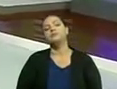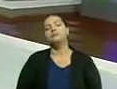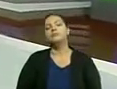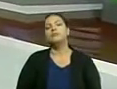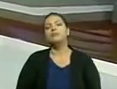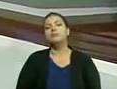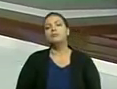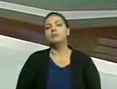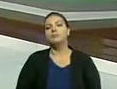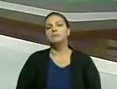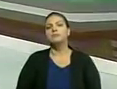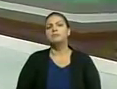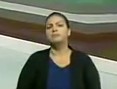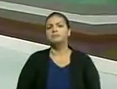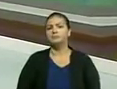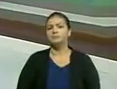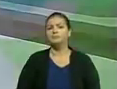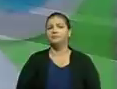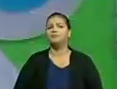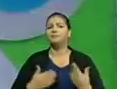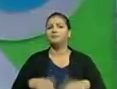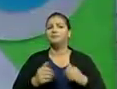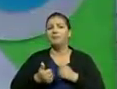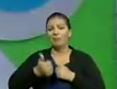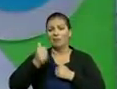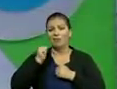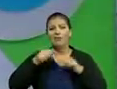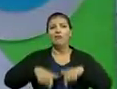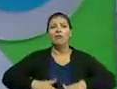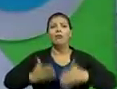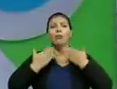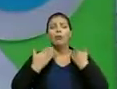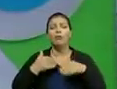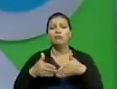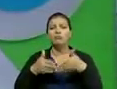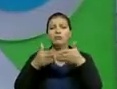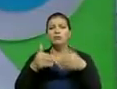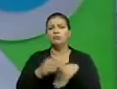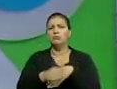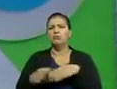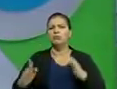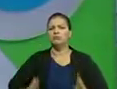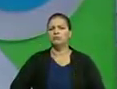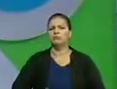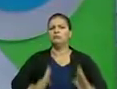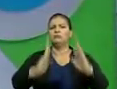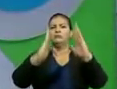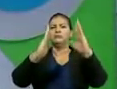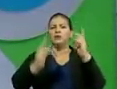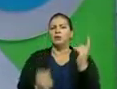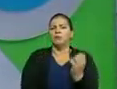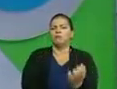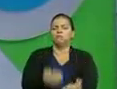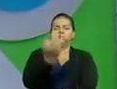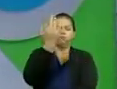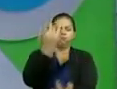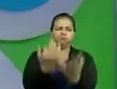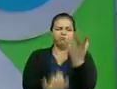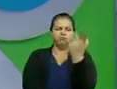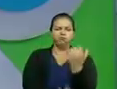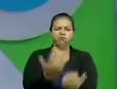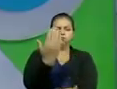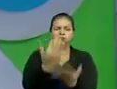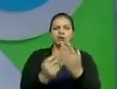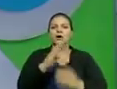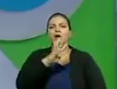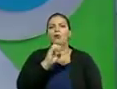Y un incendio de grandes proporciones arrasó con toda la mercadería de un local comercial ubicado en la bahía centro de Guayaquil. 400 bomberos